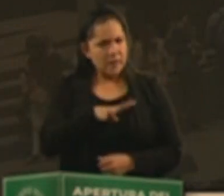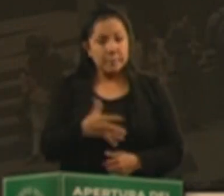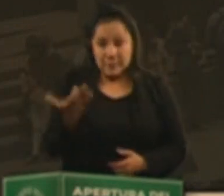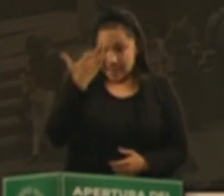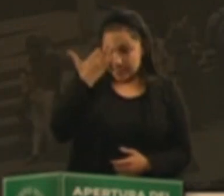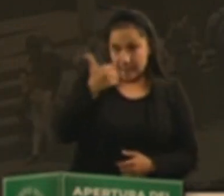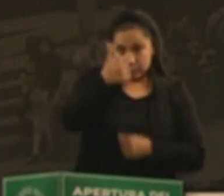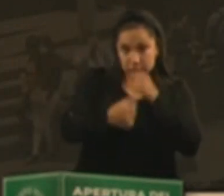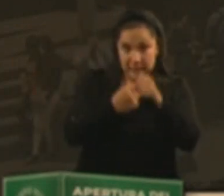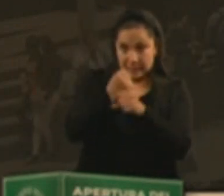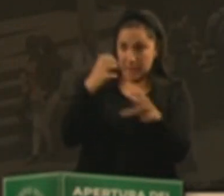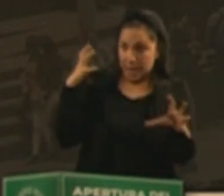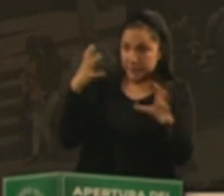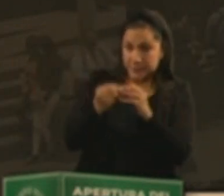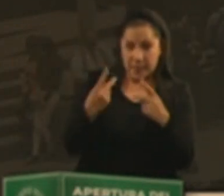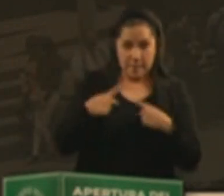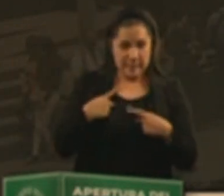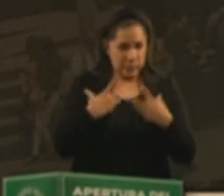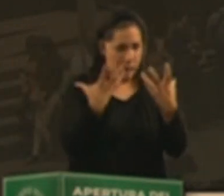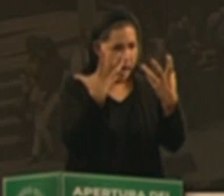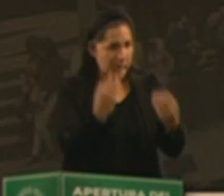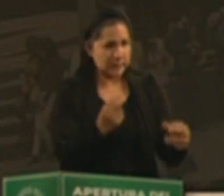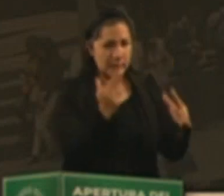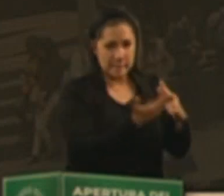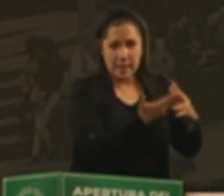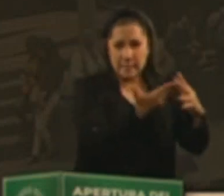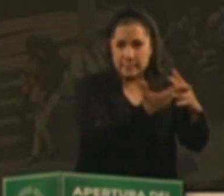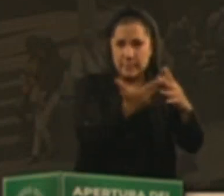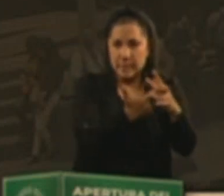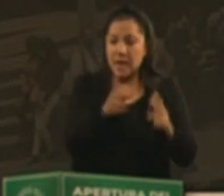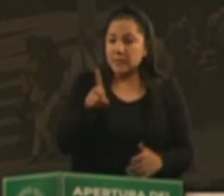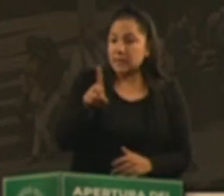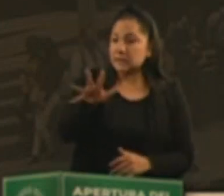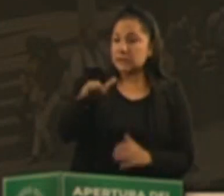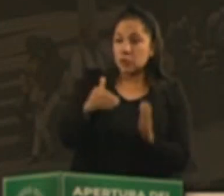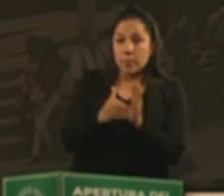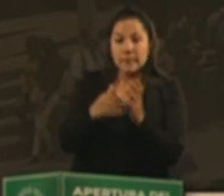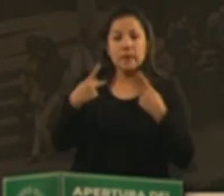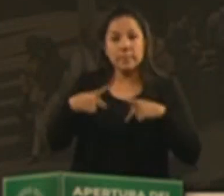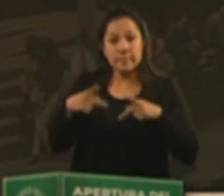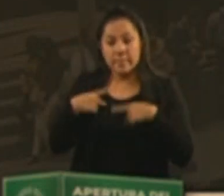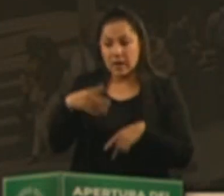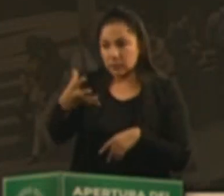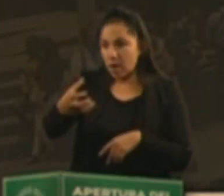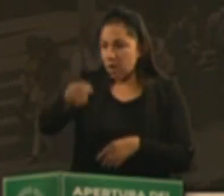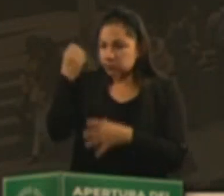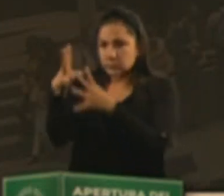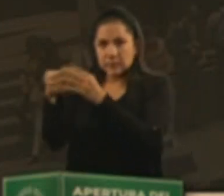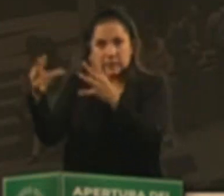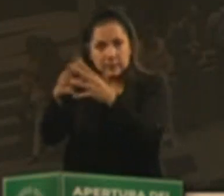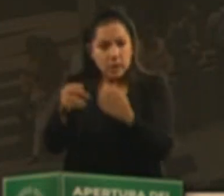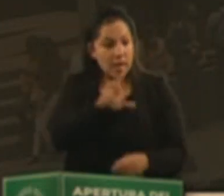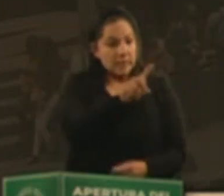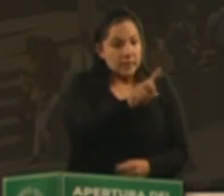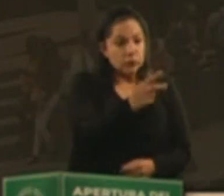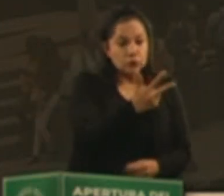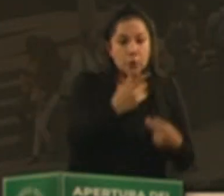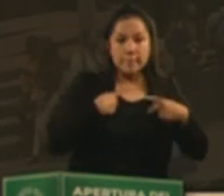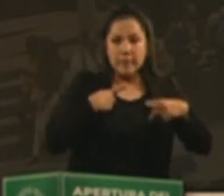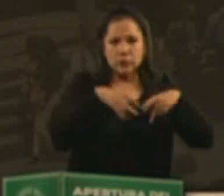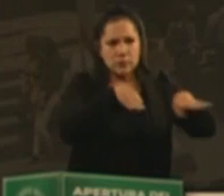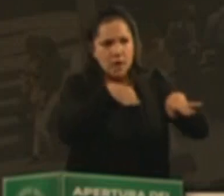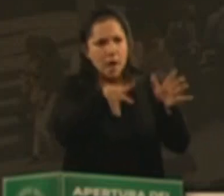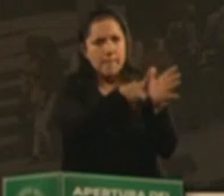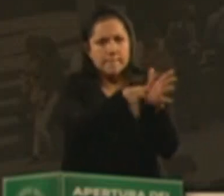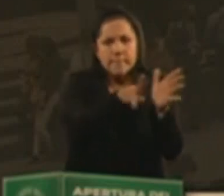este sexenio, más de 35 mil desaparecidos, 38 periodistas asesinados, México tiene